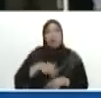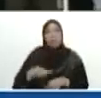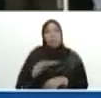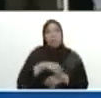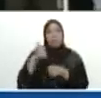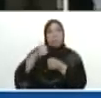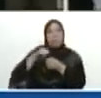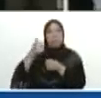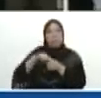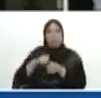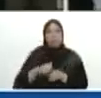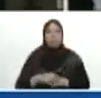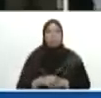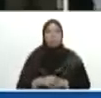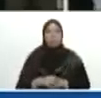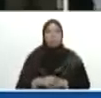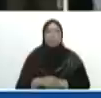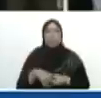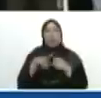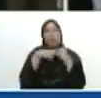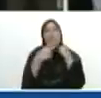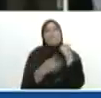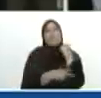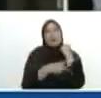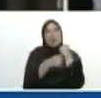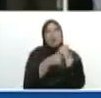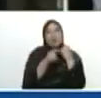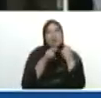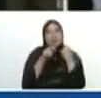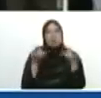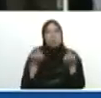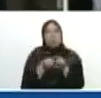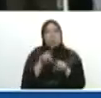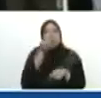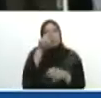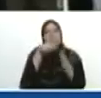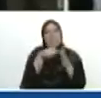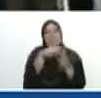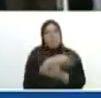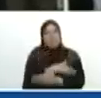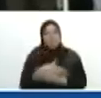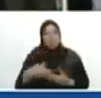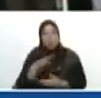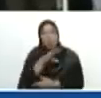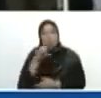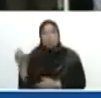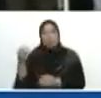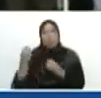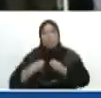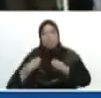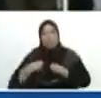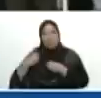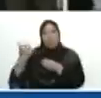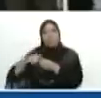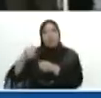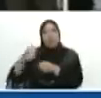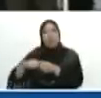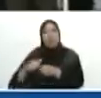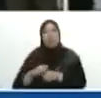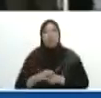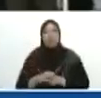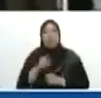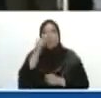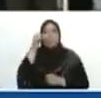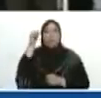Maracaibo un parque que va a tener el impacto de un millón cuatrocientos mil maracaiveros y maracai Vera